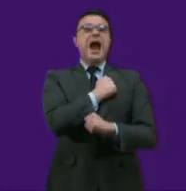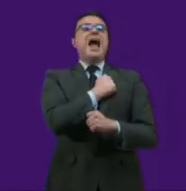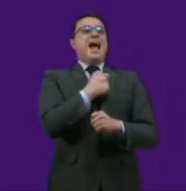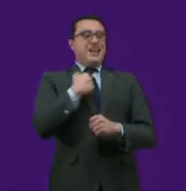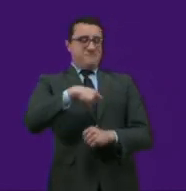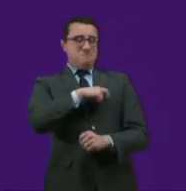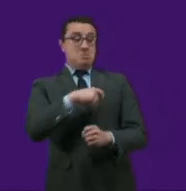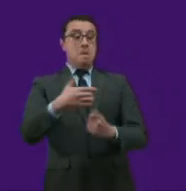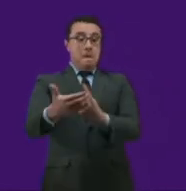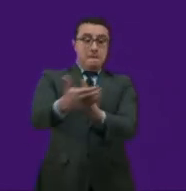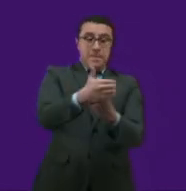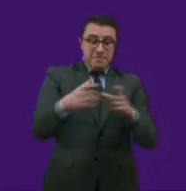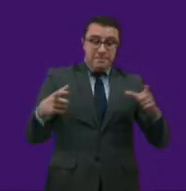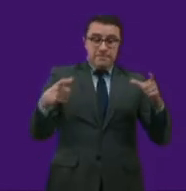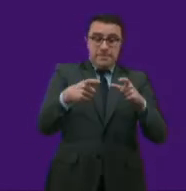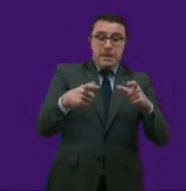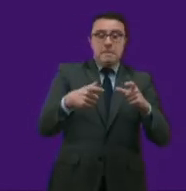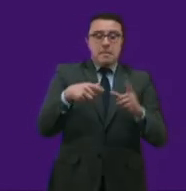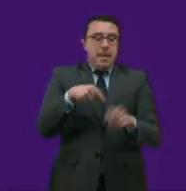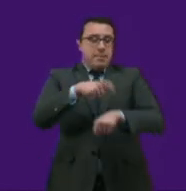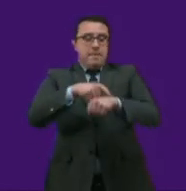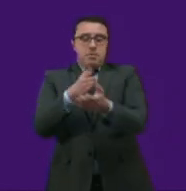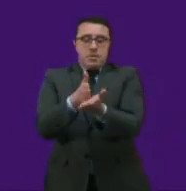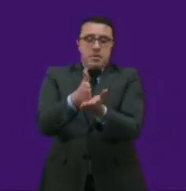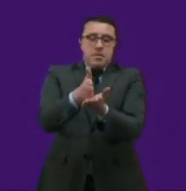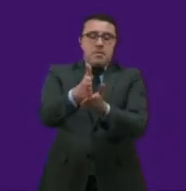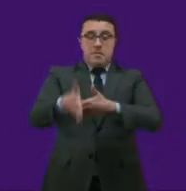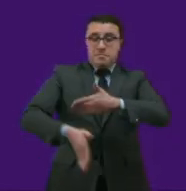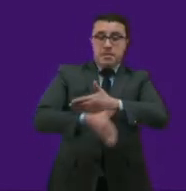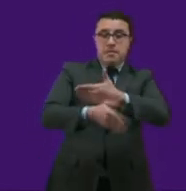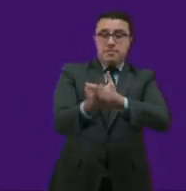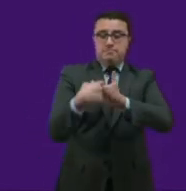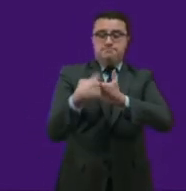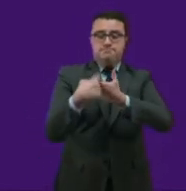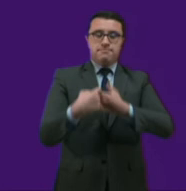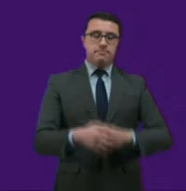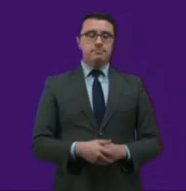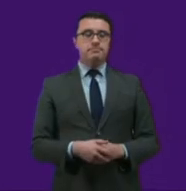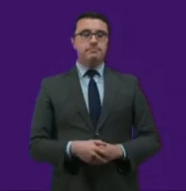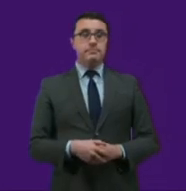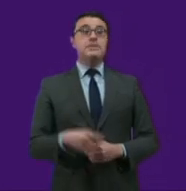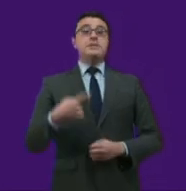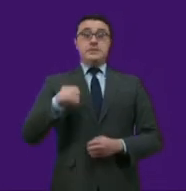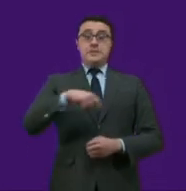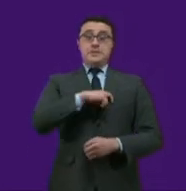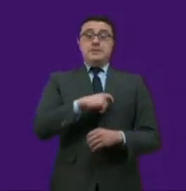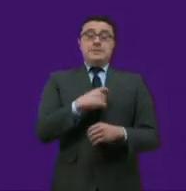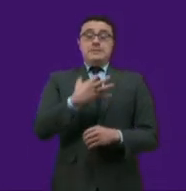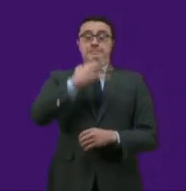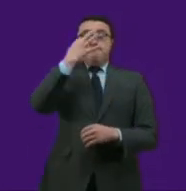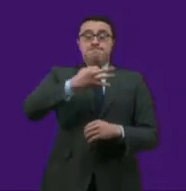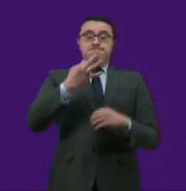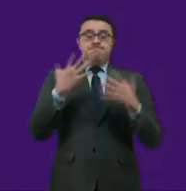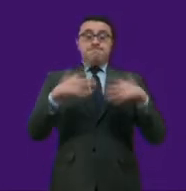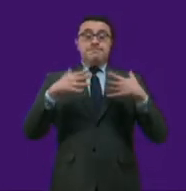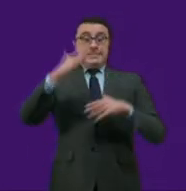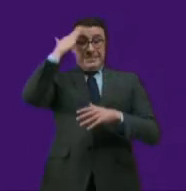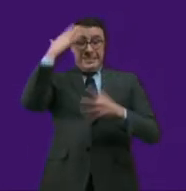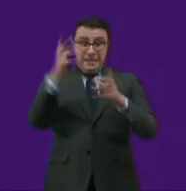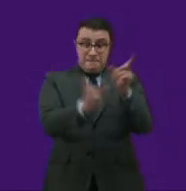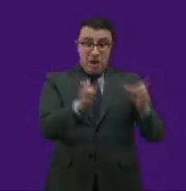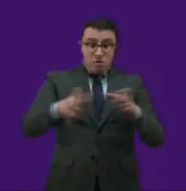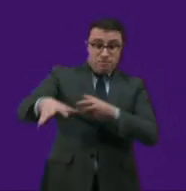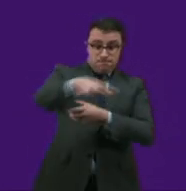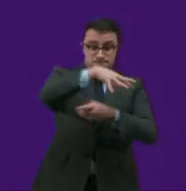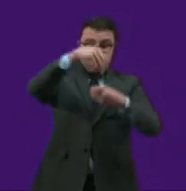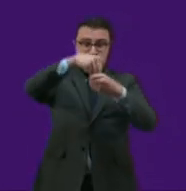retenerlos mucho más tiempo. Nosotros hemos sido muy afortunados con eso y las personas que tenemos es un equipo UNOA, pues ellos saben